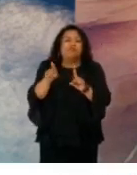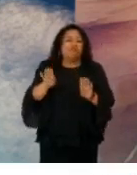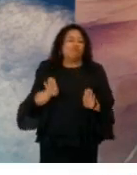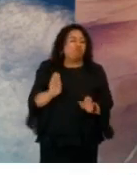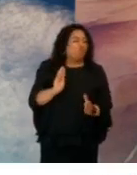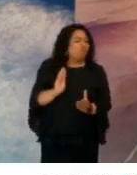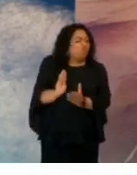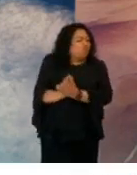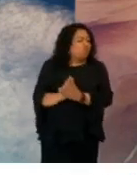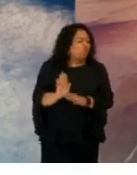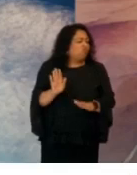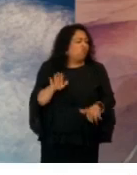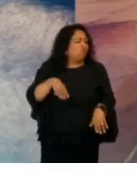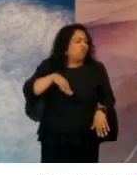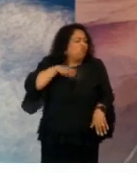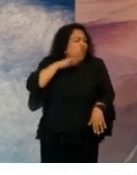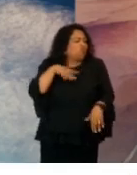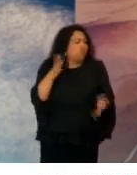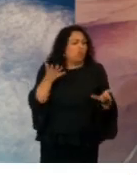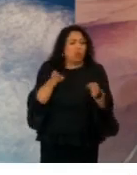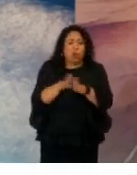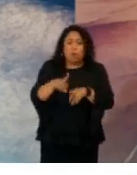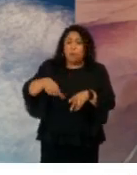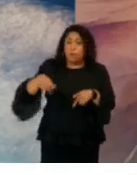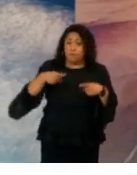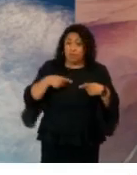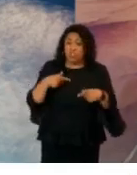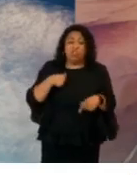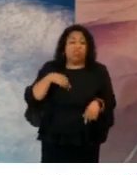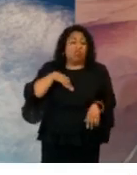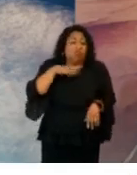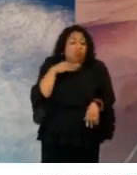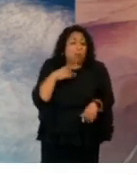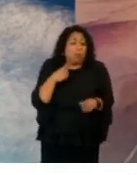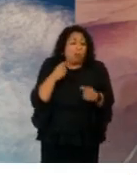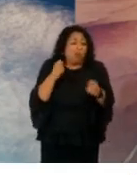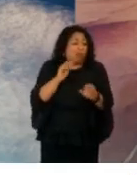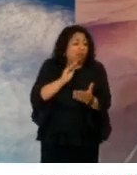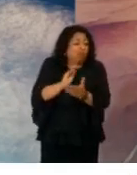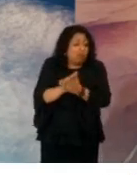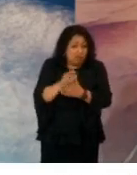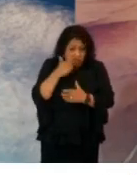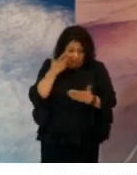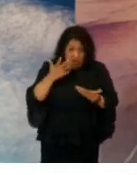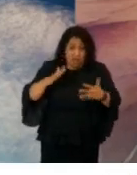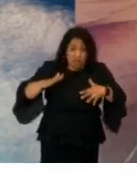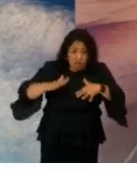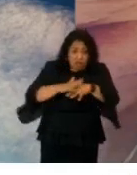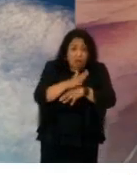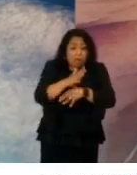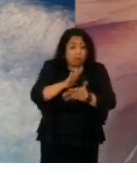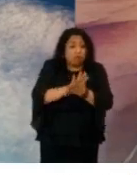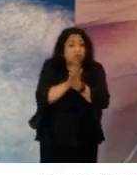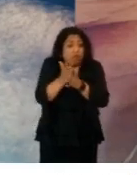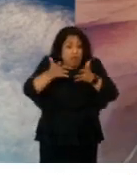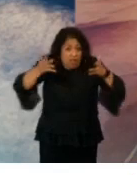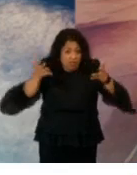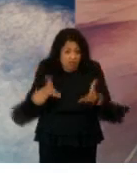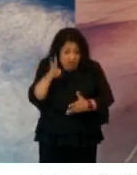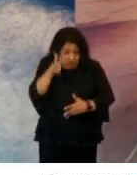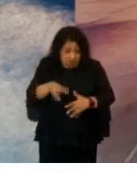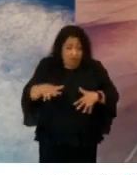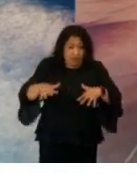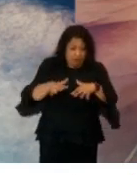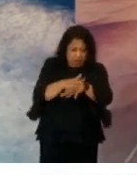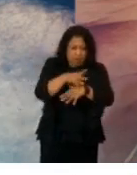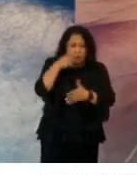cómo activamos a las personas indiferentes para que su deseo de cambio se vuelva acción de cambio.